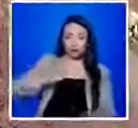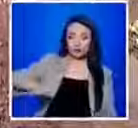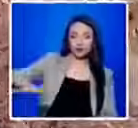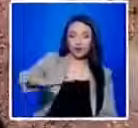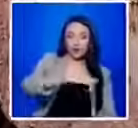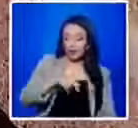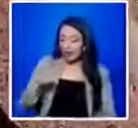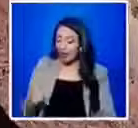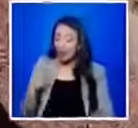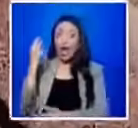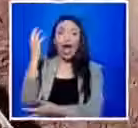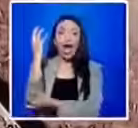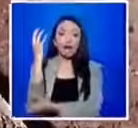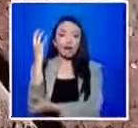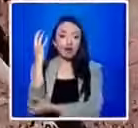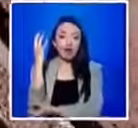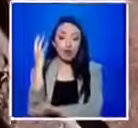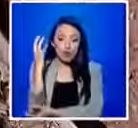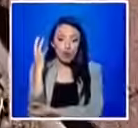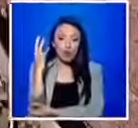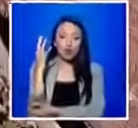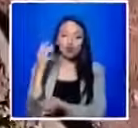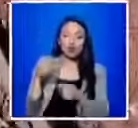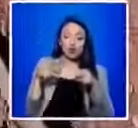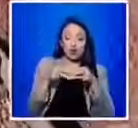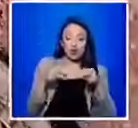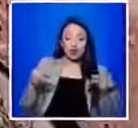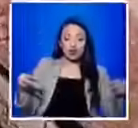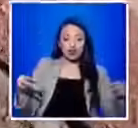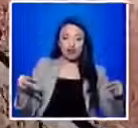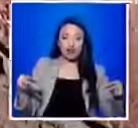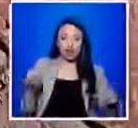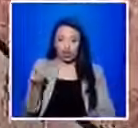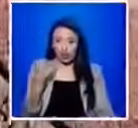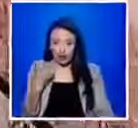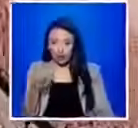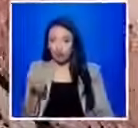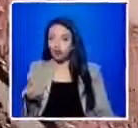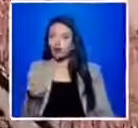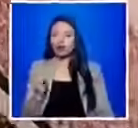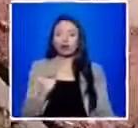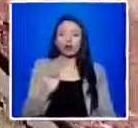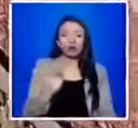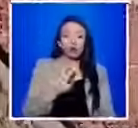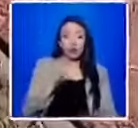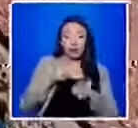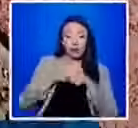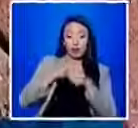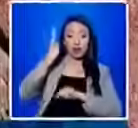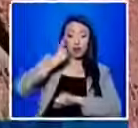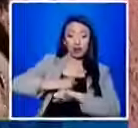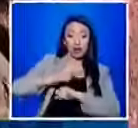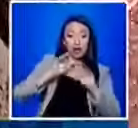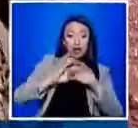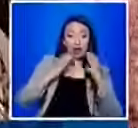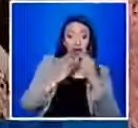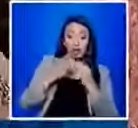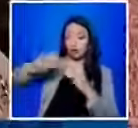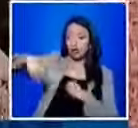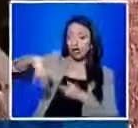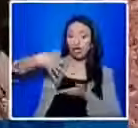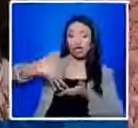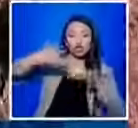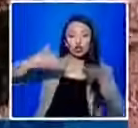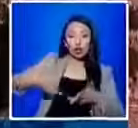del apio, de la cebolla, de las verduras, de las legumbres. Aquí los estudiantes desde el primer día de clases empiezan